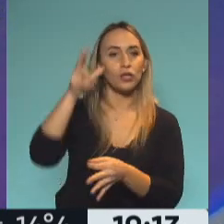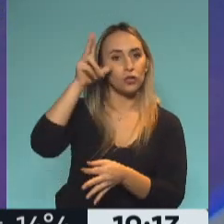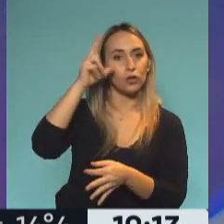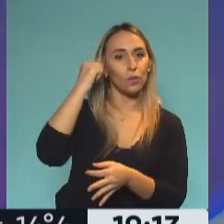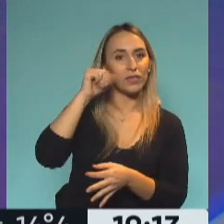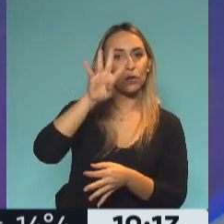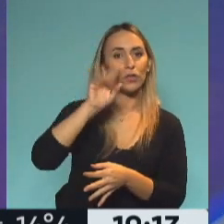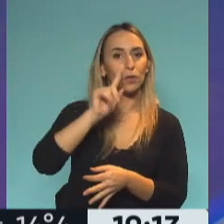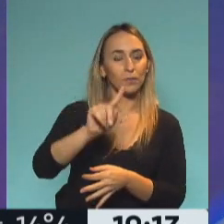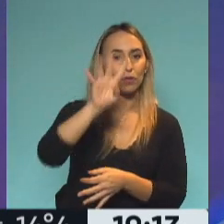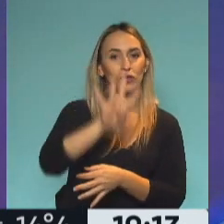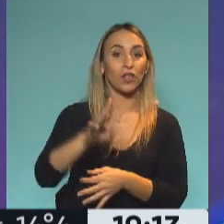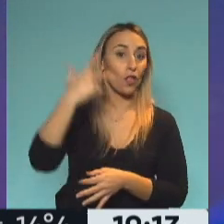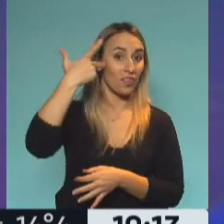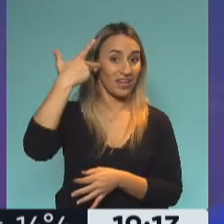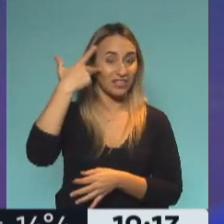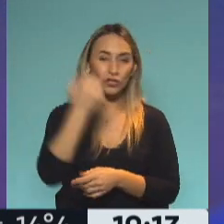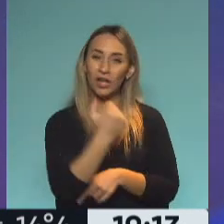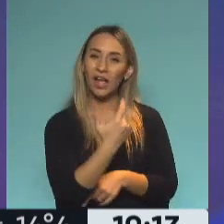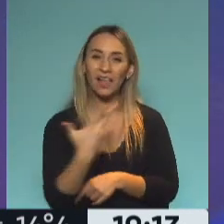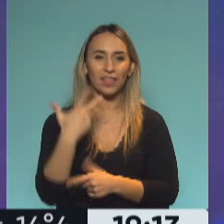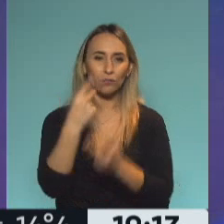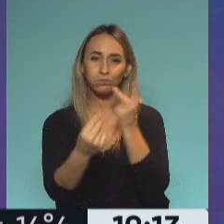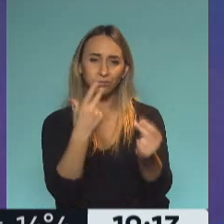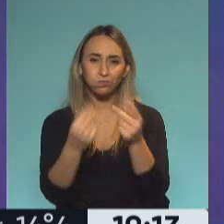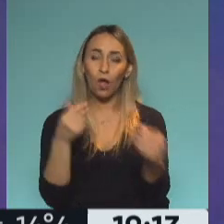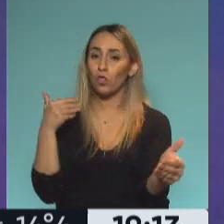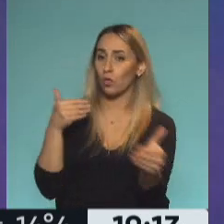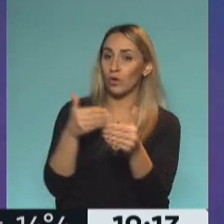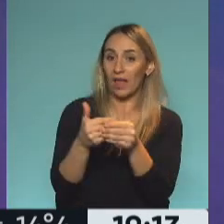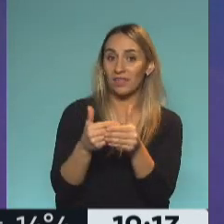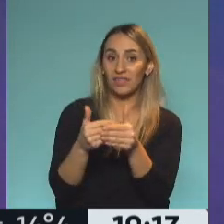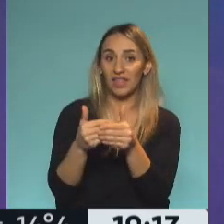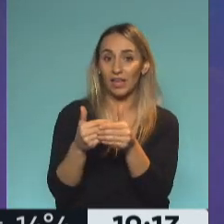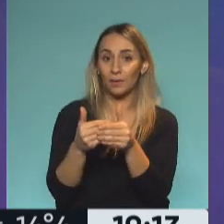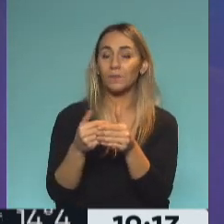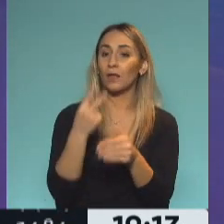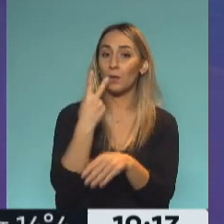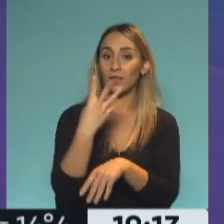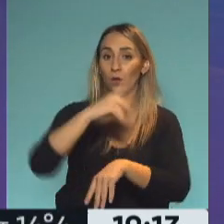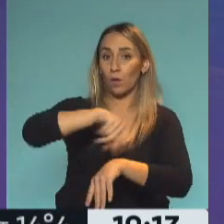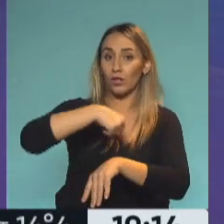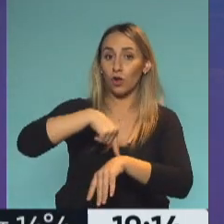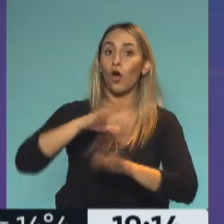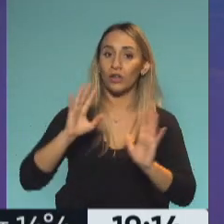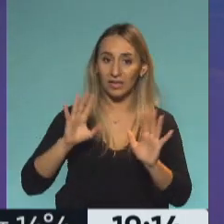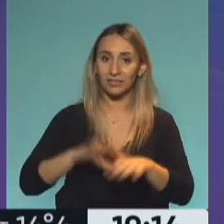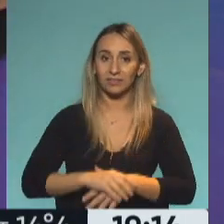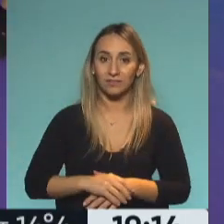894.418, ese es el número de aplicaciones en las últimas 24 horas. Elevado el número,